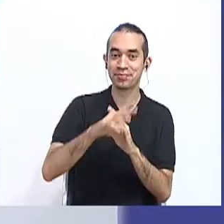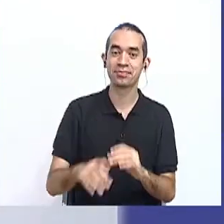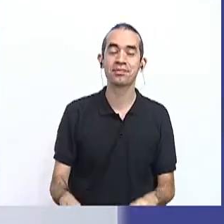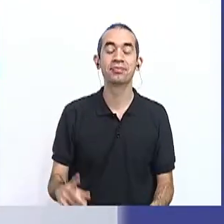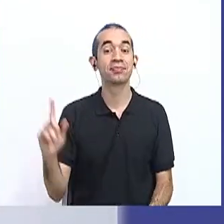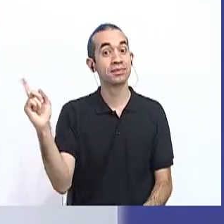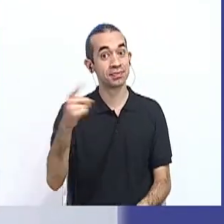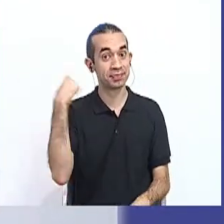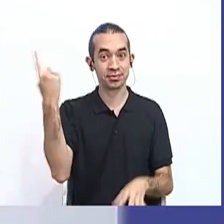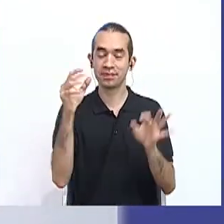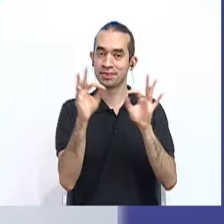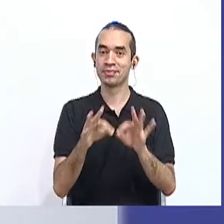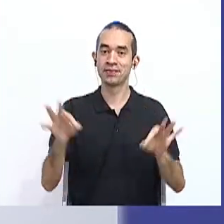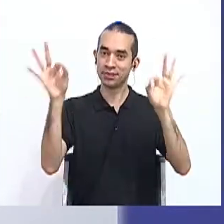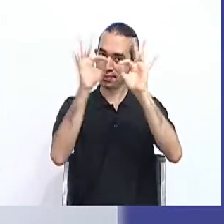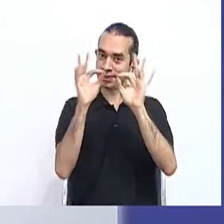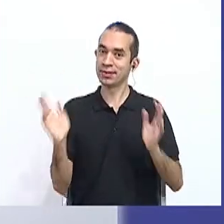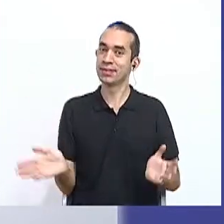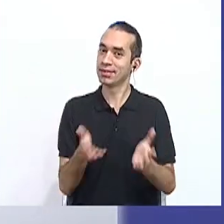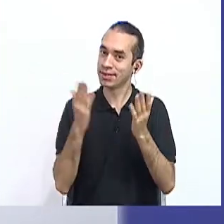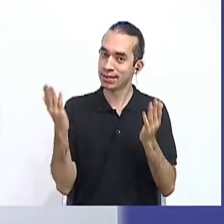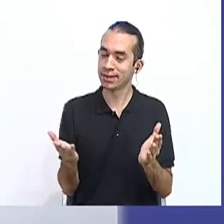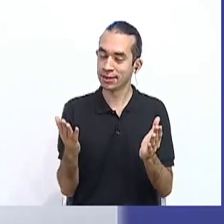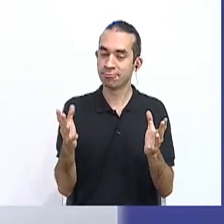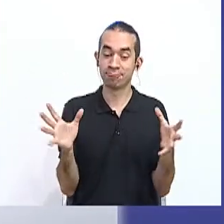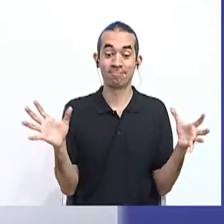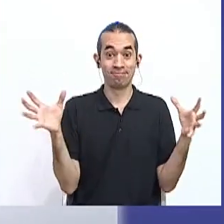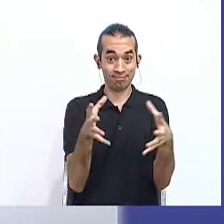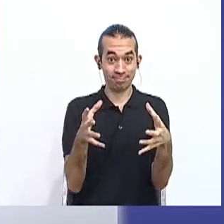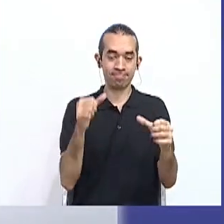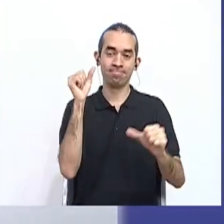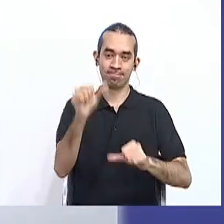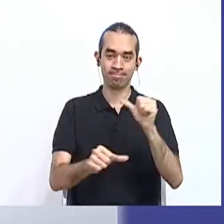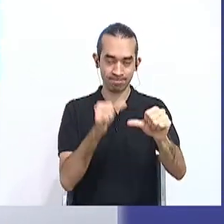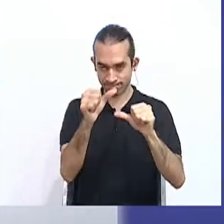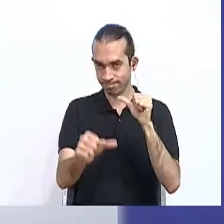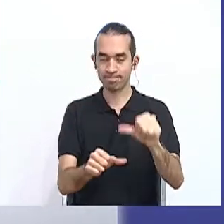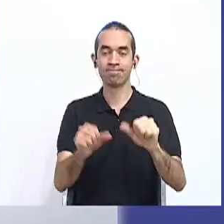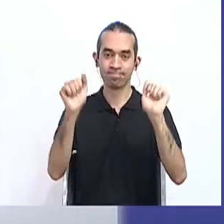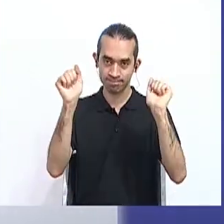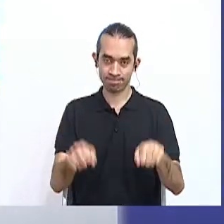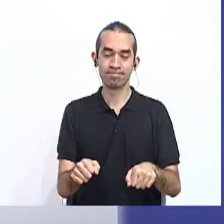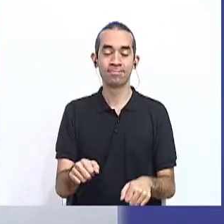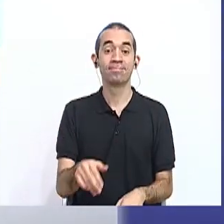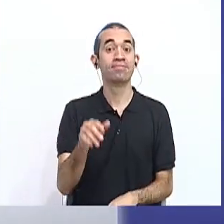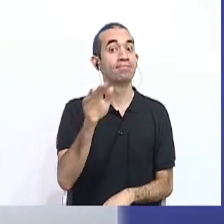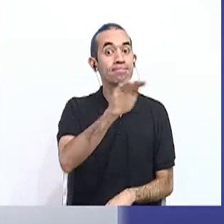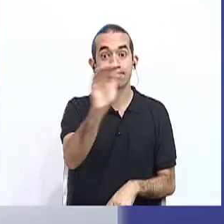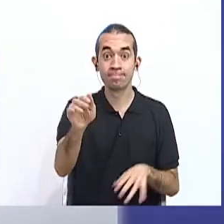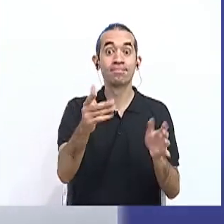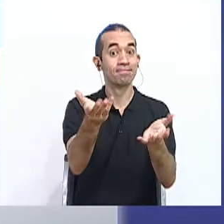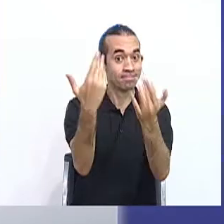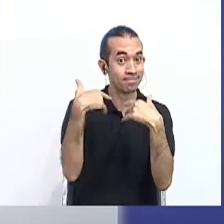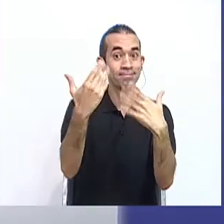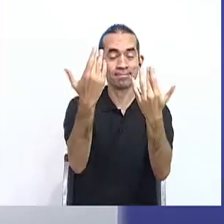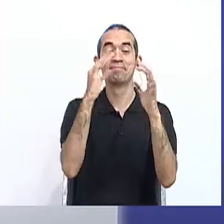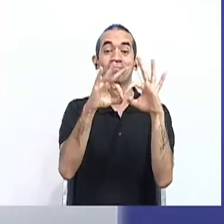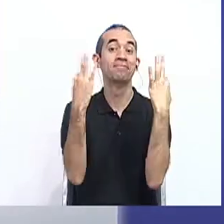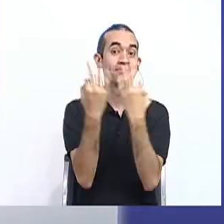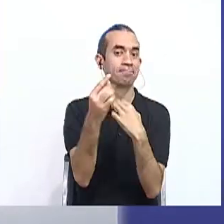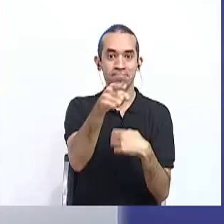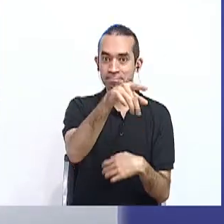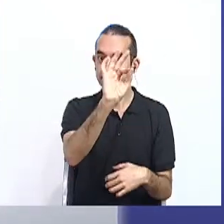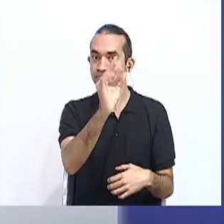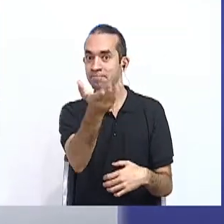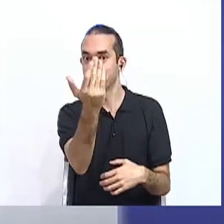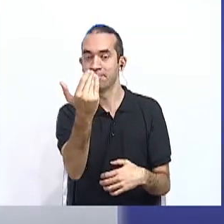Siempre es importante estar motivados y juntos vamos a salir adelante. También invite a sus familiares para que vengan a compartir esta